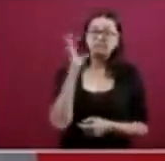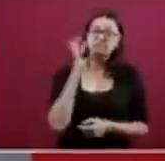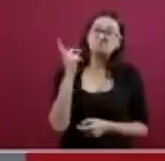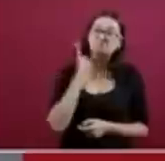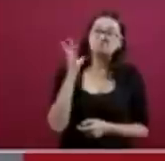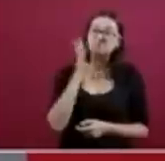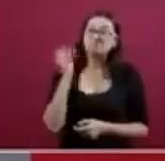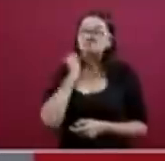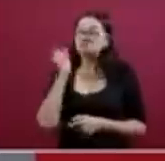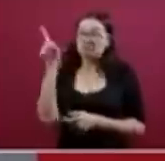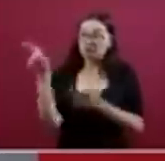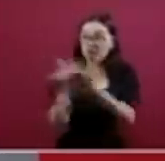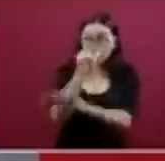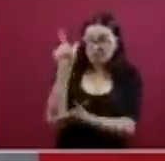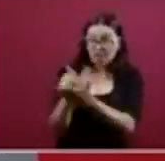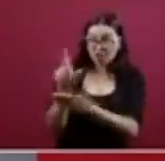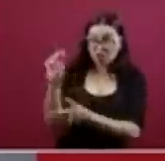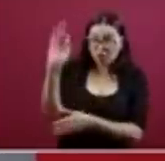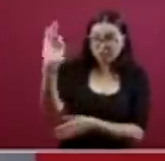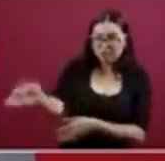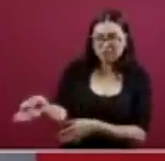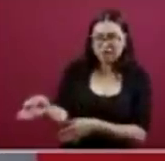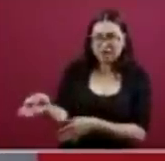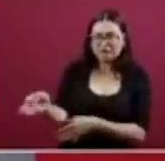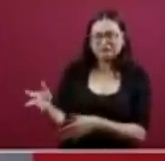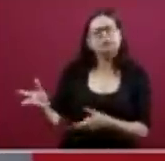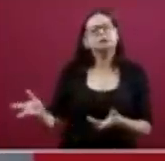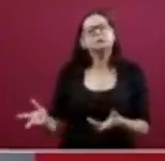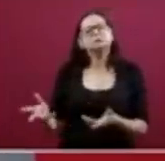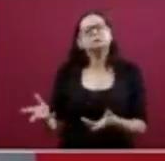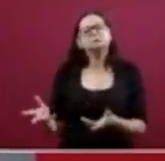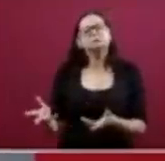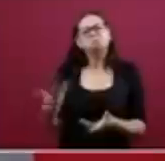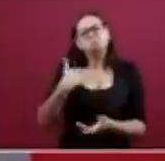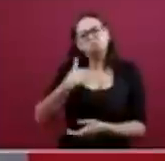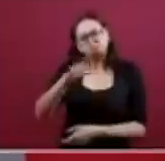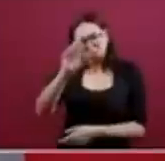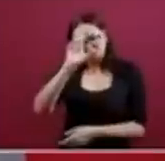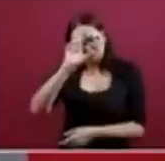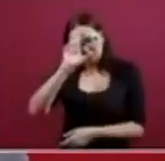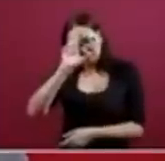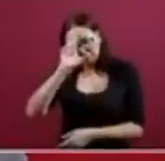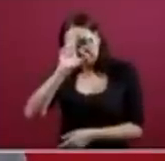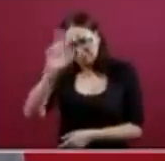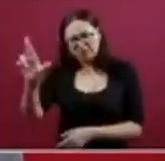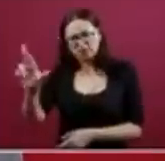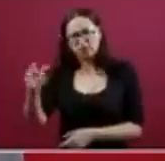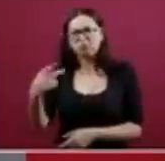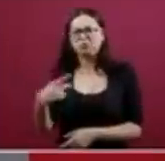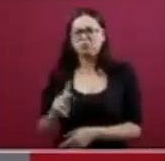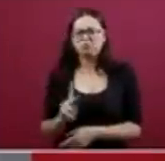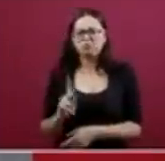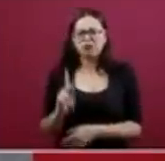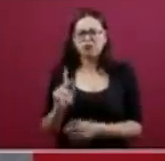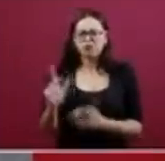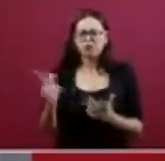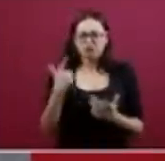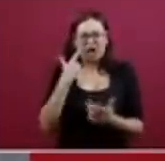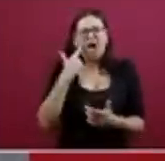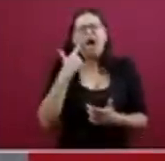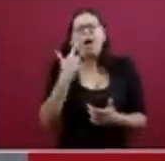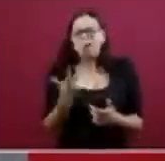vamos a ver cómo le hacemos y de manera respetuosa, sin afectar el marco legal,